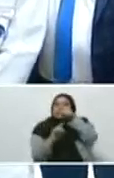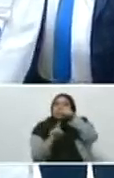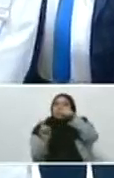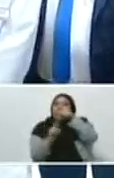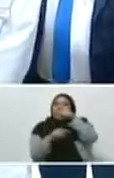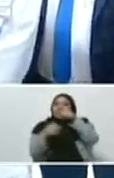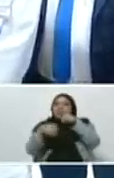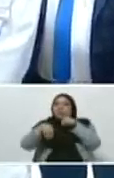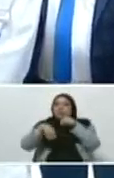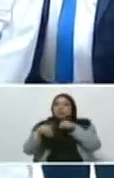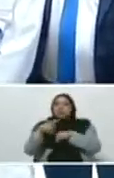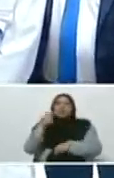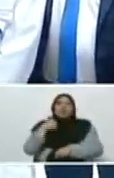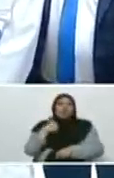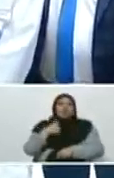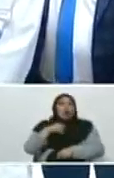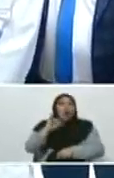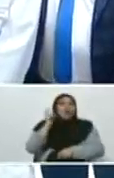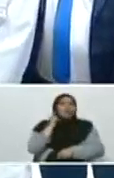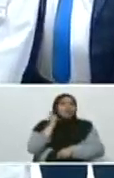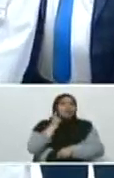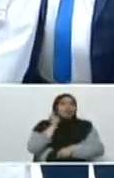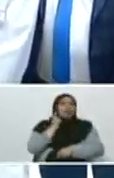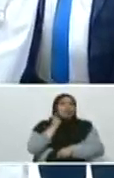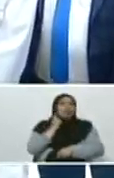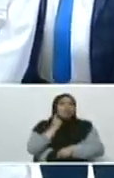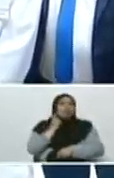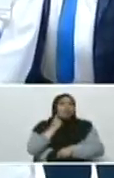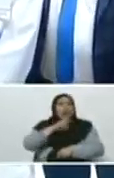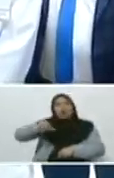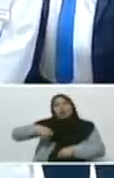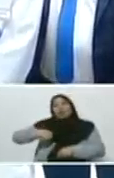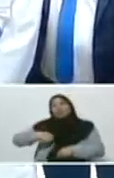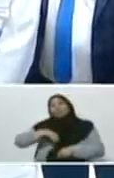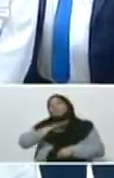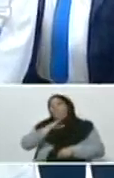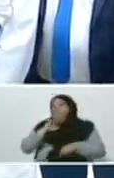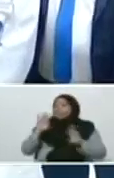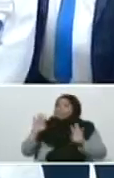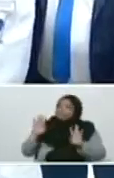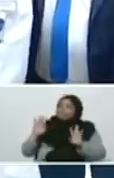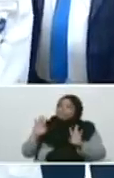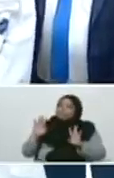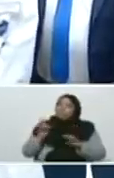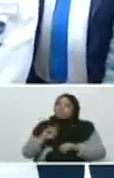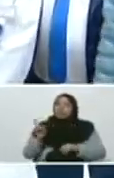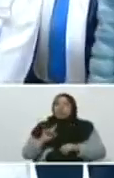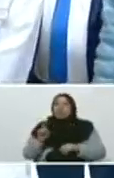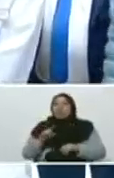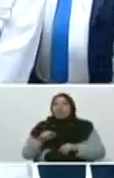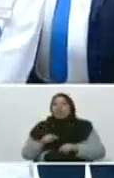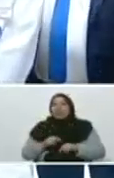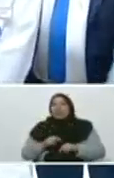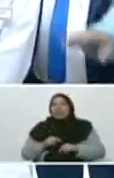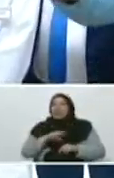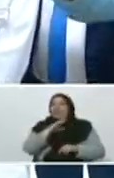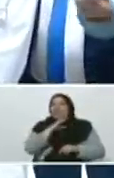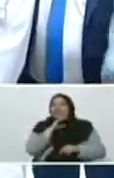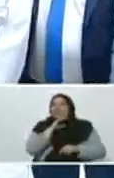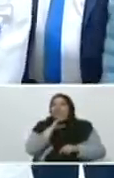mueve. Yo tengo algo de eso aquí en un diente. Bueno. Es paciente nuestro. Pero no se mueve.